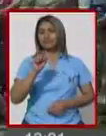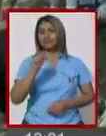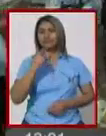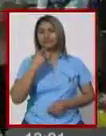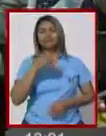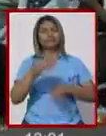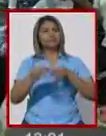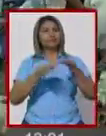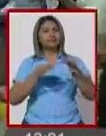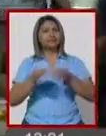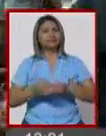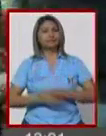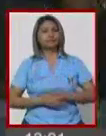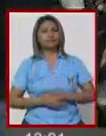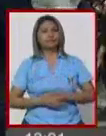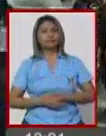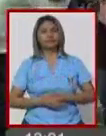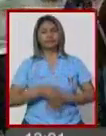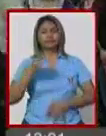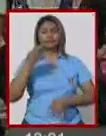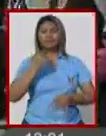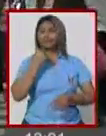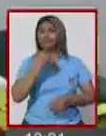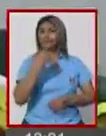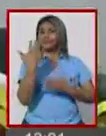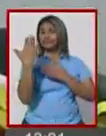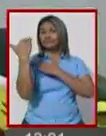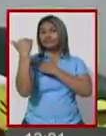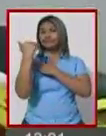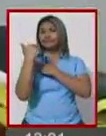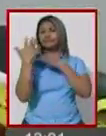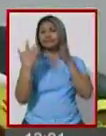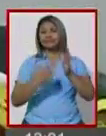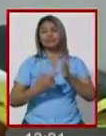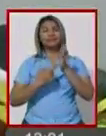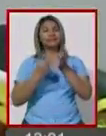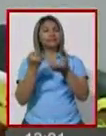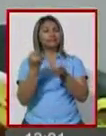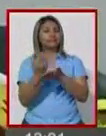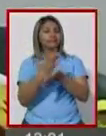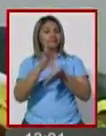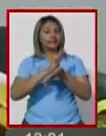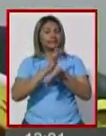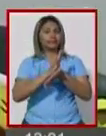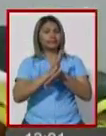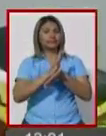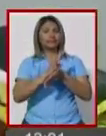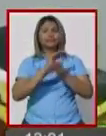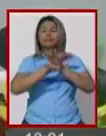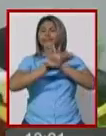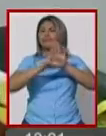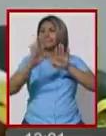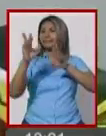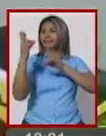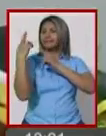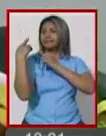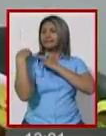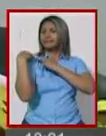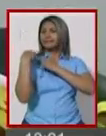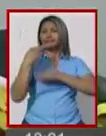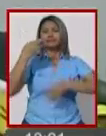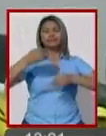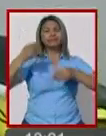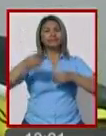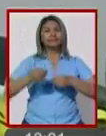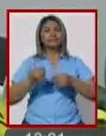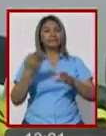Sosa, se refirió al tema. Sí, de Santa Cruz hoy nos han presentado un amparo, un nuevo amparo, es una irresponsabilidad de un juzgado,